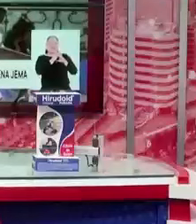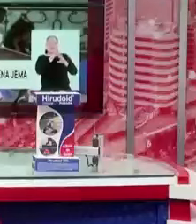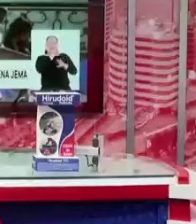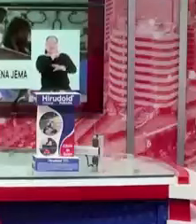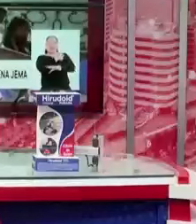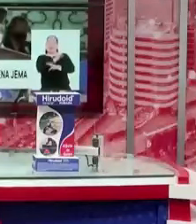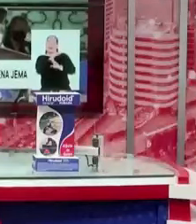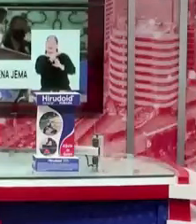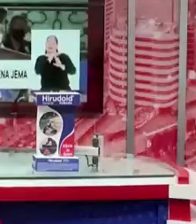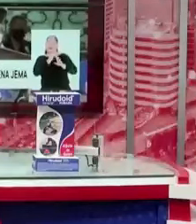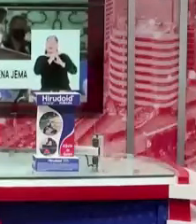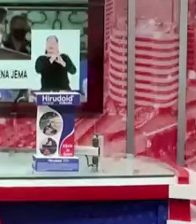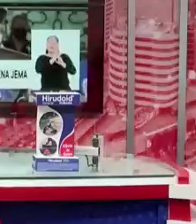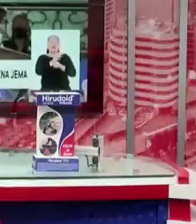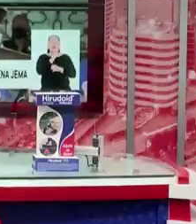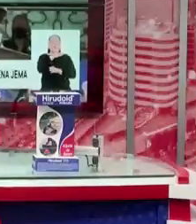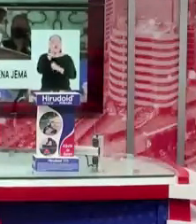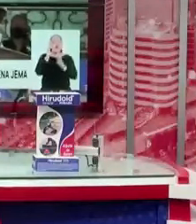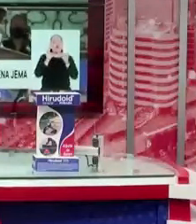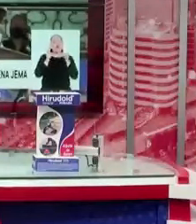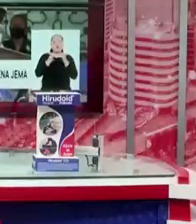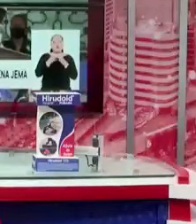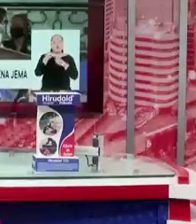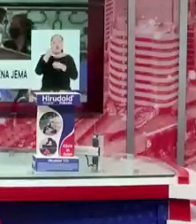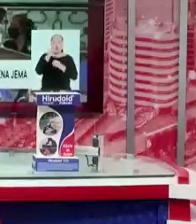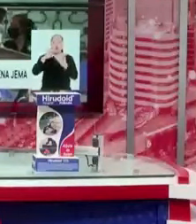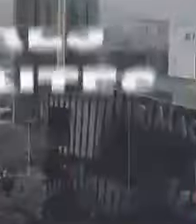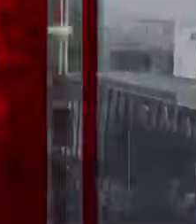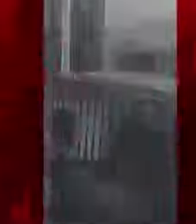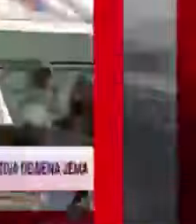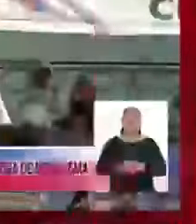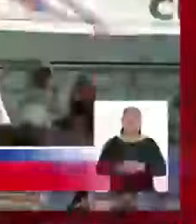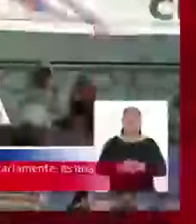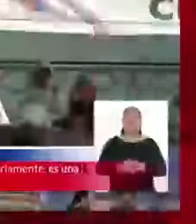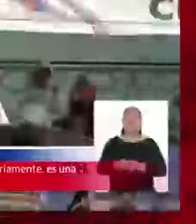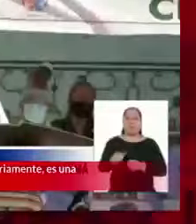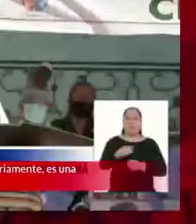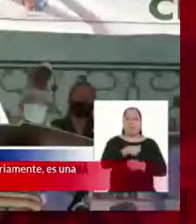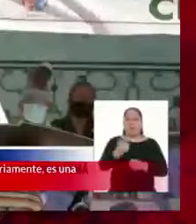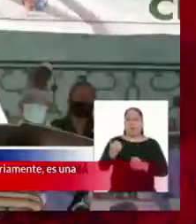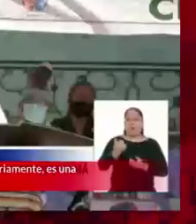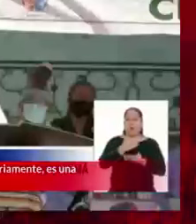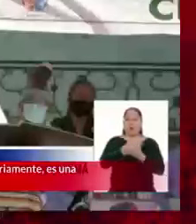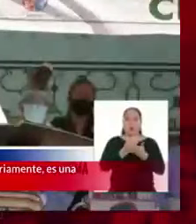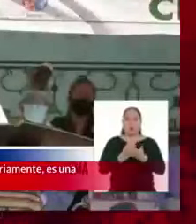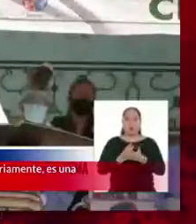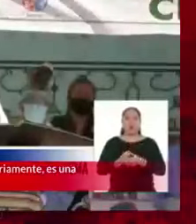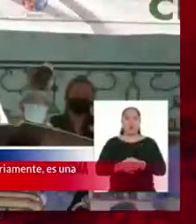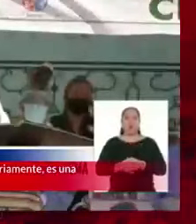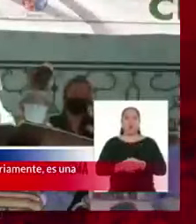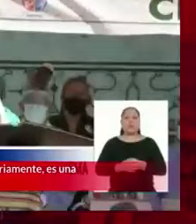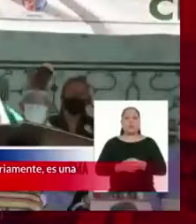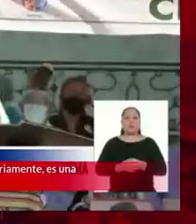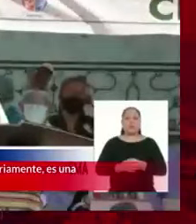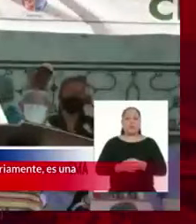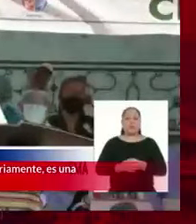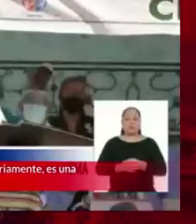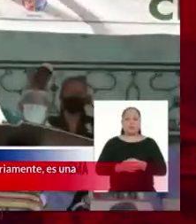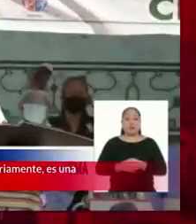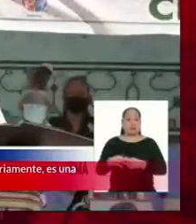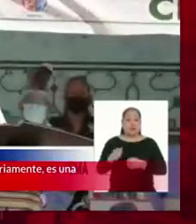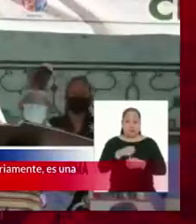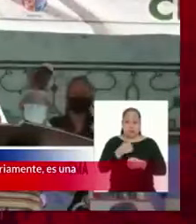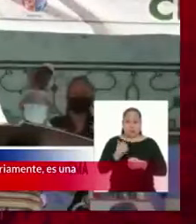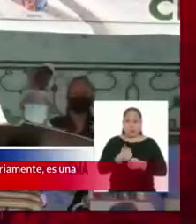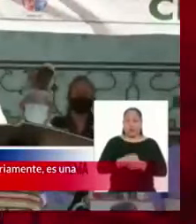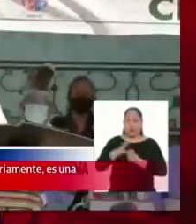necesidad para evitar la hospitalización. Escuchemos. Por otra parte, en todo el mundo